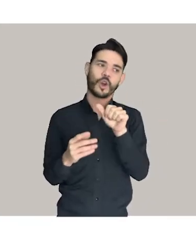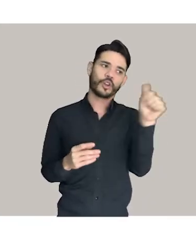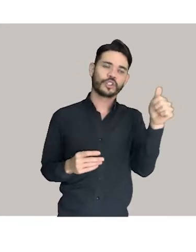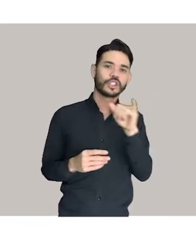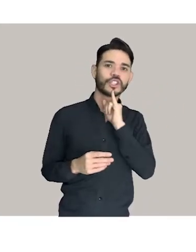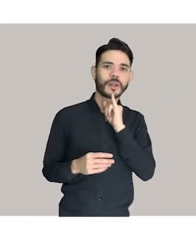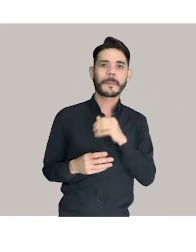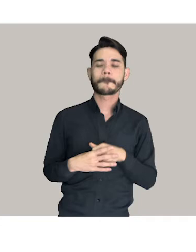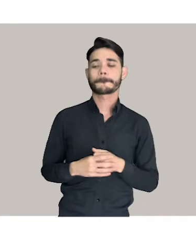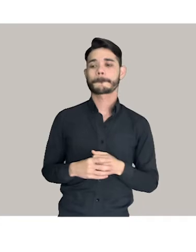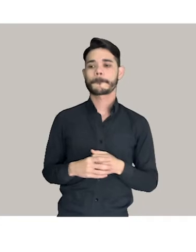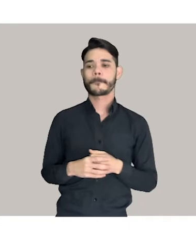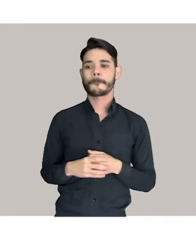idioma